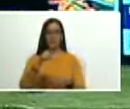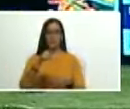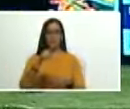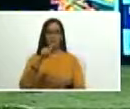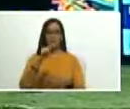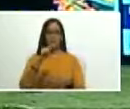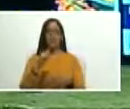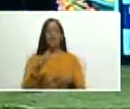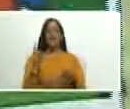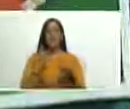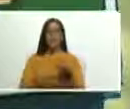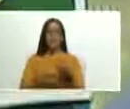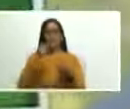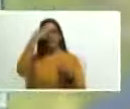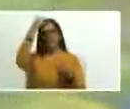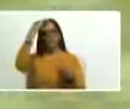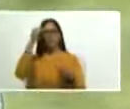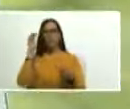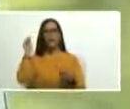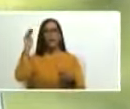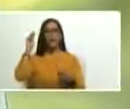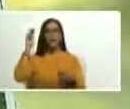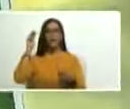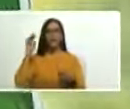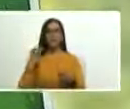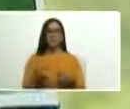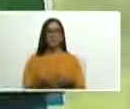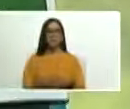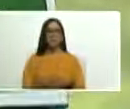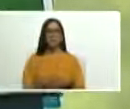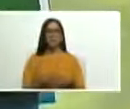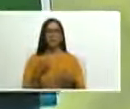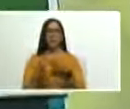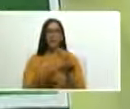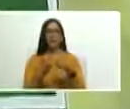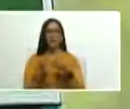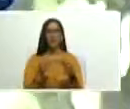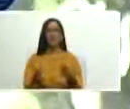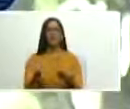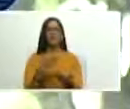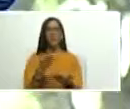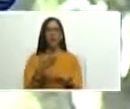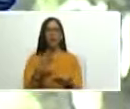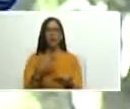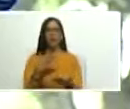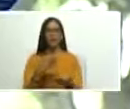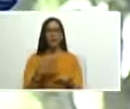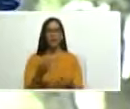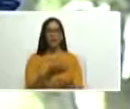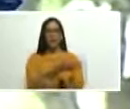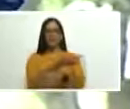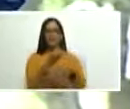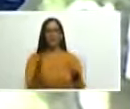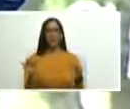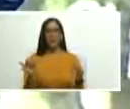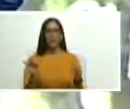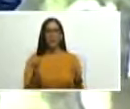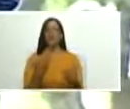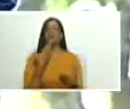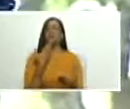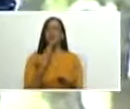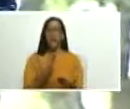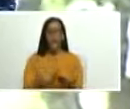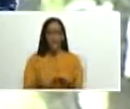la esposa de Héctor Rodríguez, maestra, hizo este cuadernillo extraordinario. Le doy las